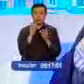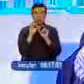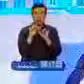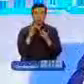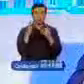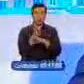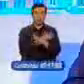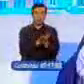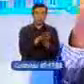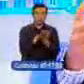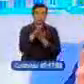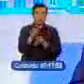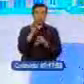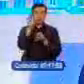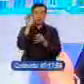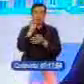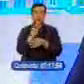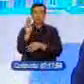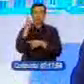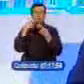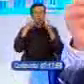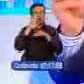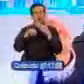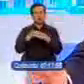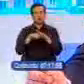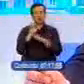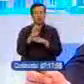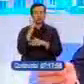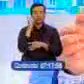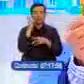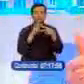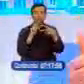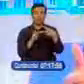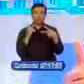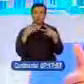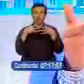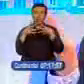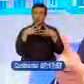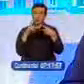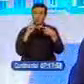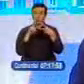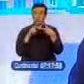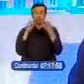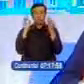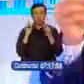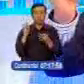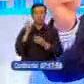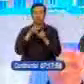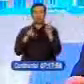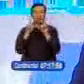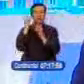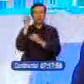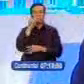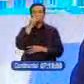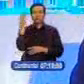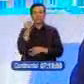se escaneará y se pondrá en la página web a disposición de todos los ecuatorianos. 2 ejes fundamentales: transparencia y entrega oportuna de los resultados. Tenga la